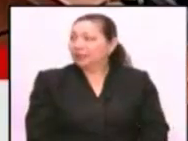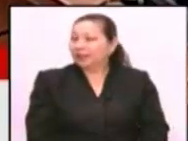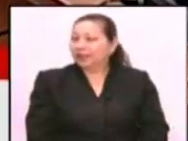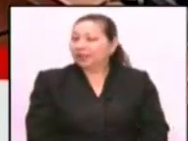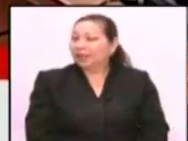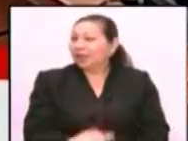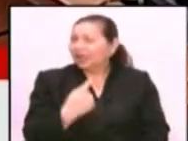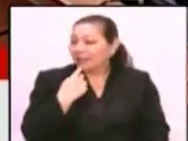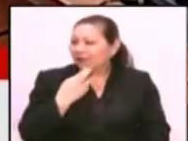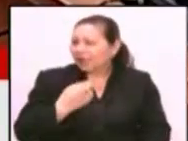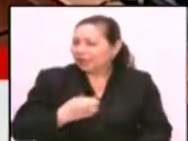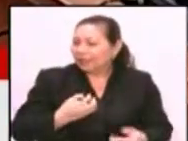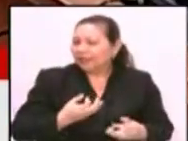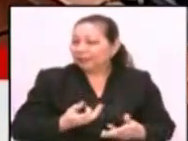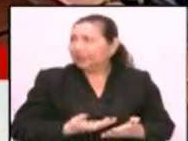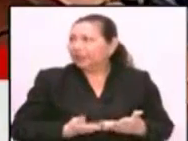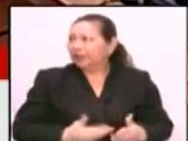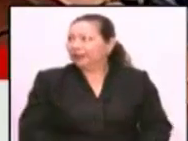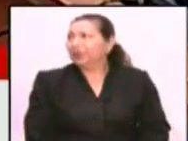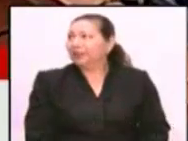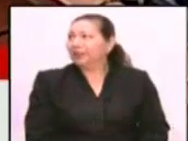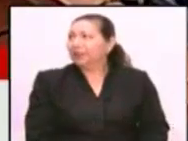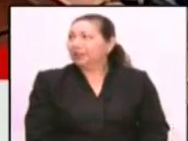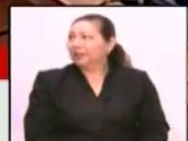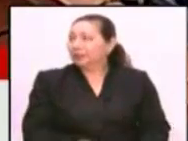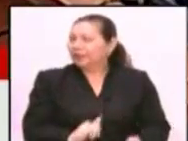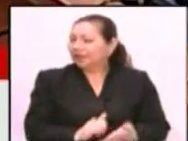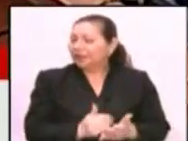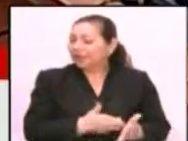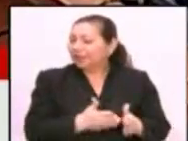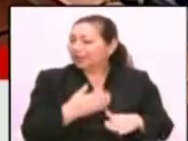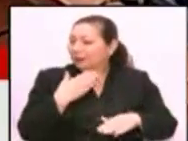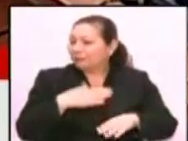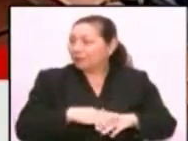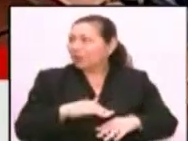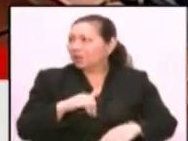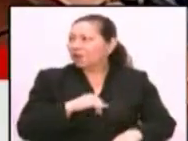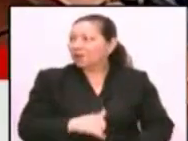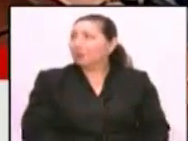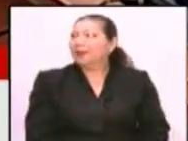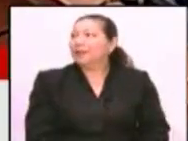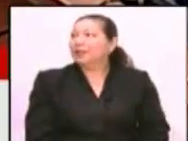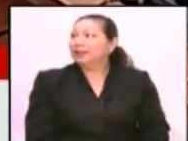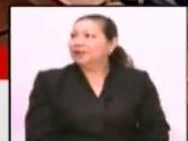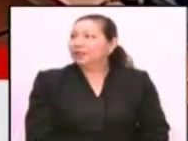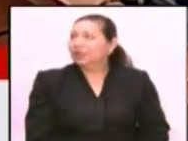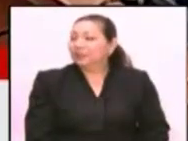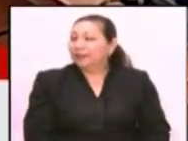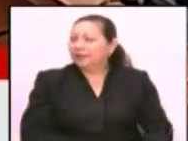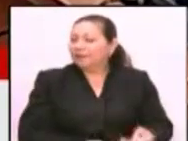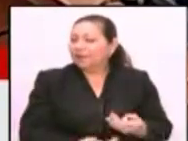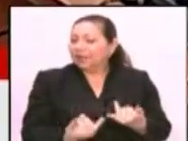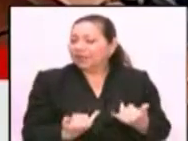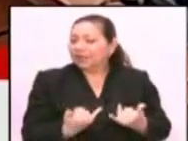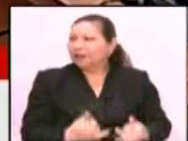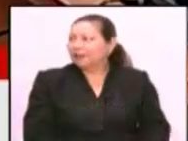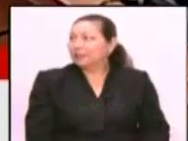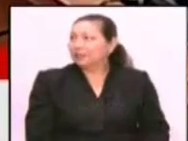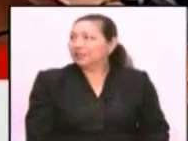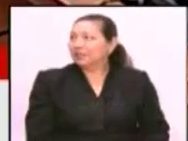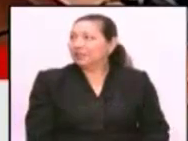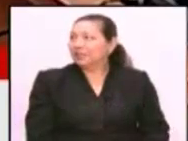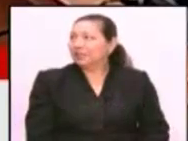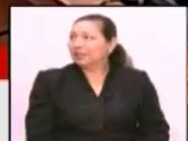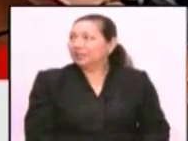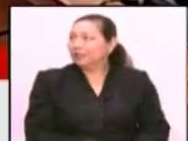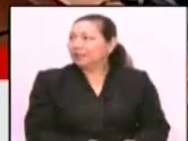formas requieren el presupuesto, ¿cierto? Entonces tal vez los resultados no fueron muy satisfactorios, pero igual tengo que financiarte. En este caso solo